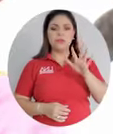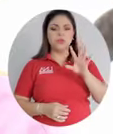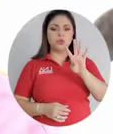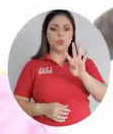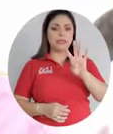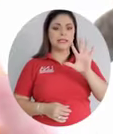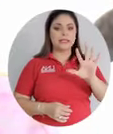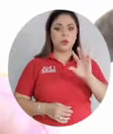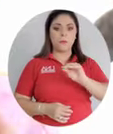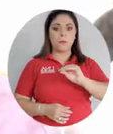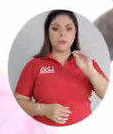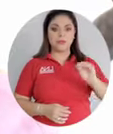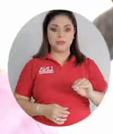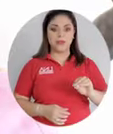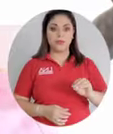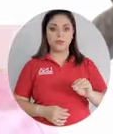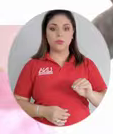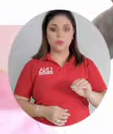alrededor de un 45%